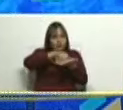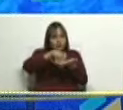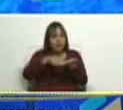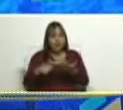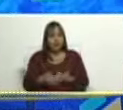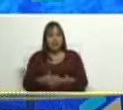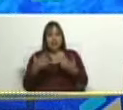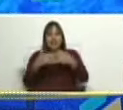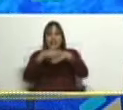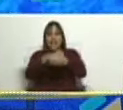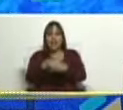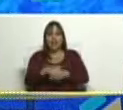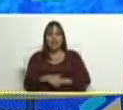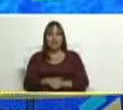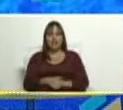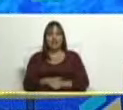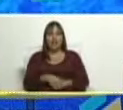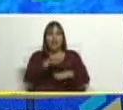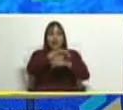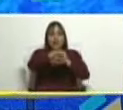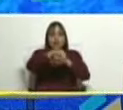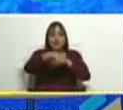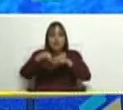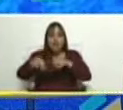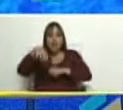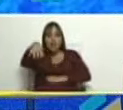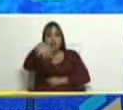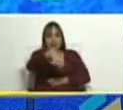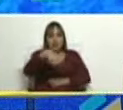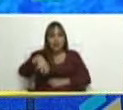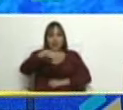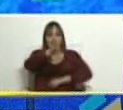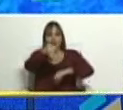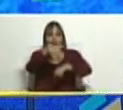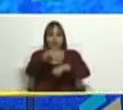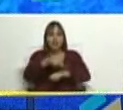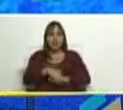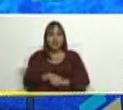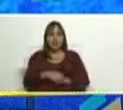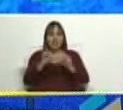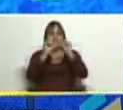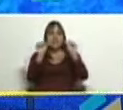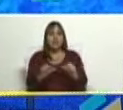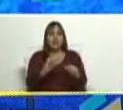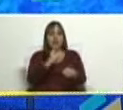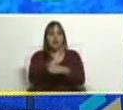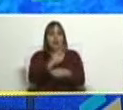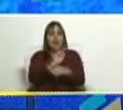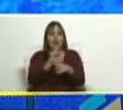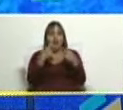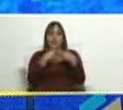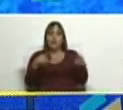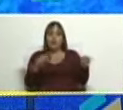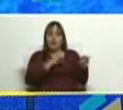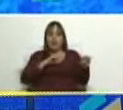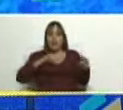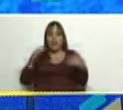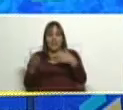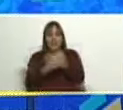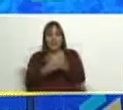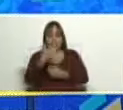nivel municipal, regional y nacional el sistema de cuidado público, privado y